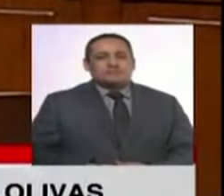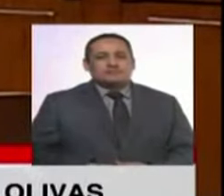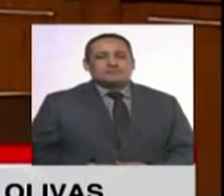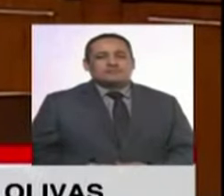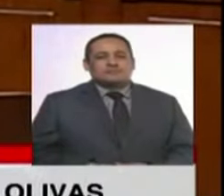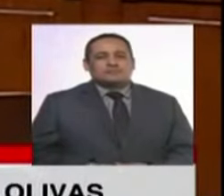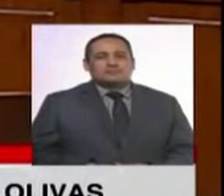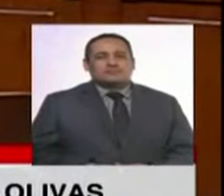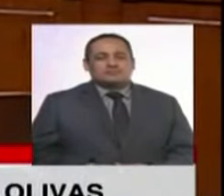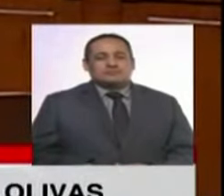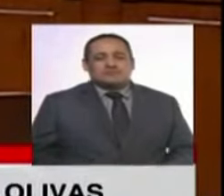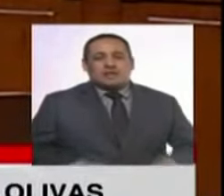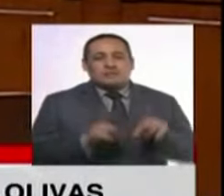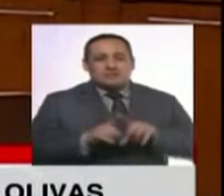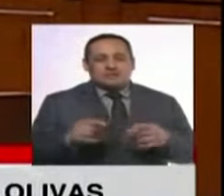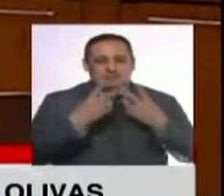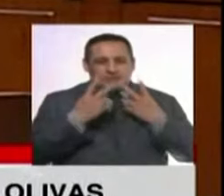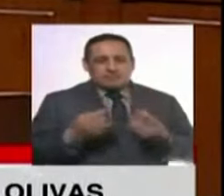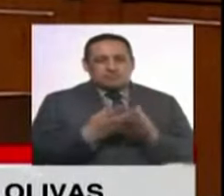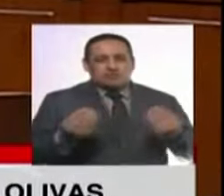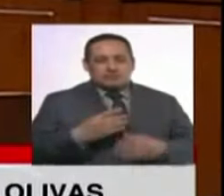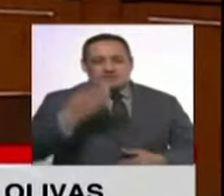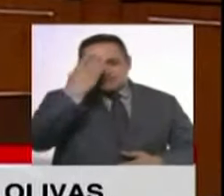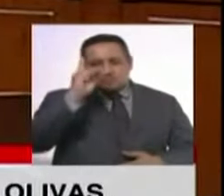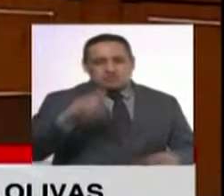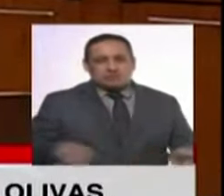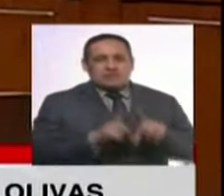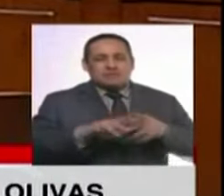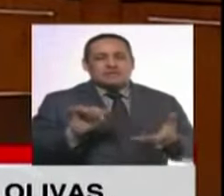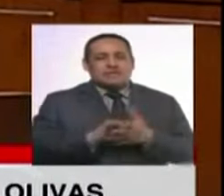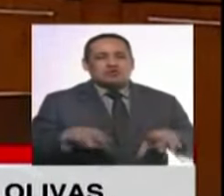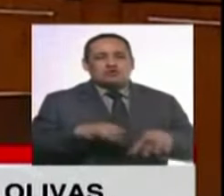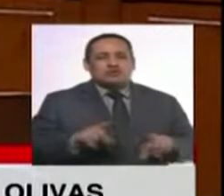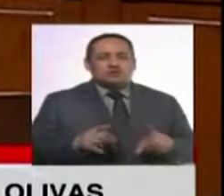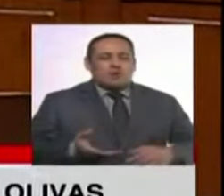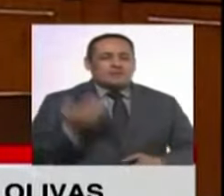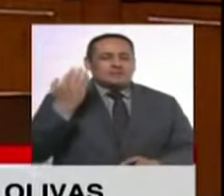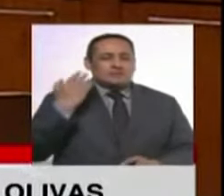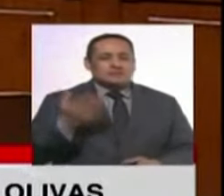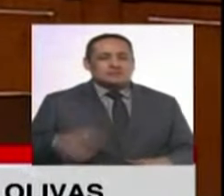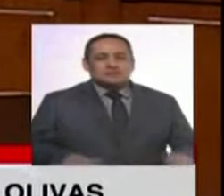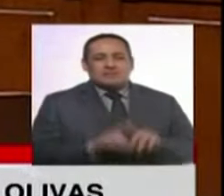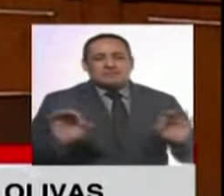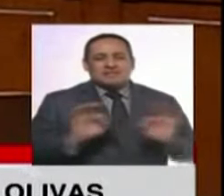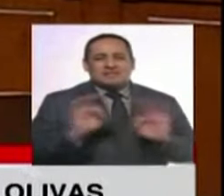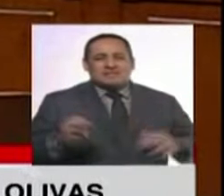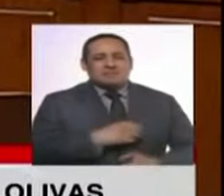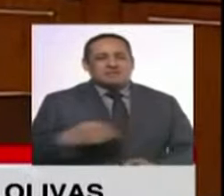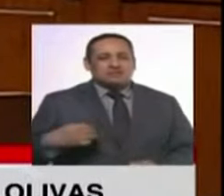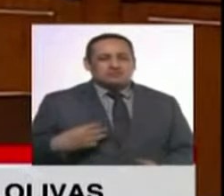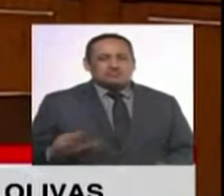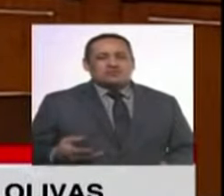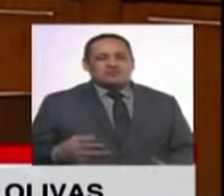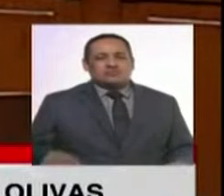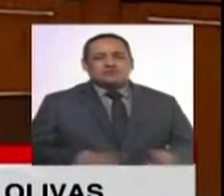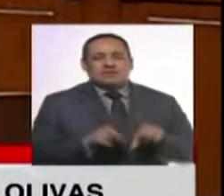y tomé la gran decisión de lo que no se hizo antes ningún ministro